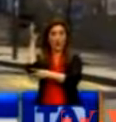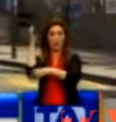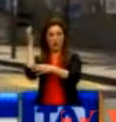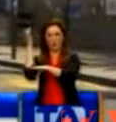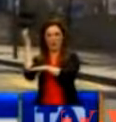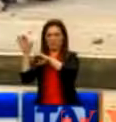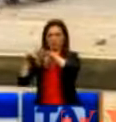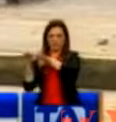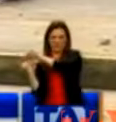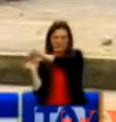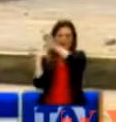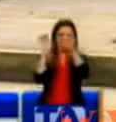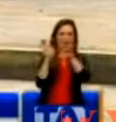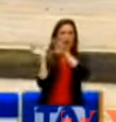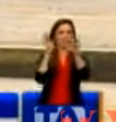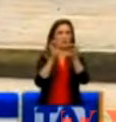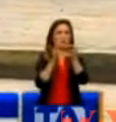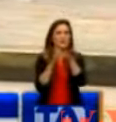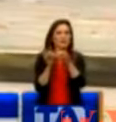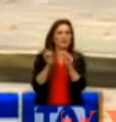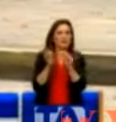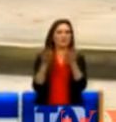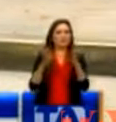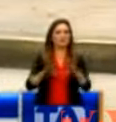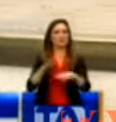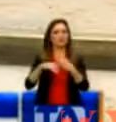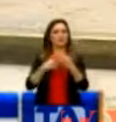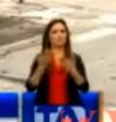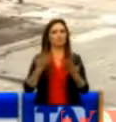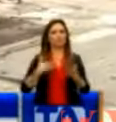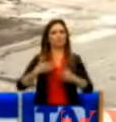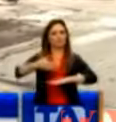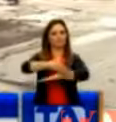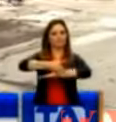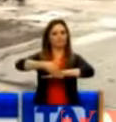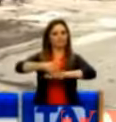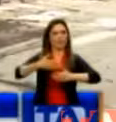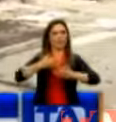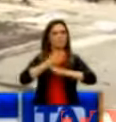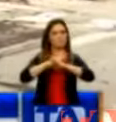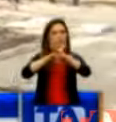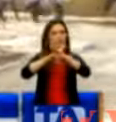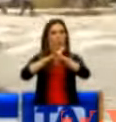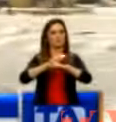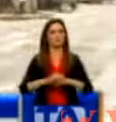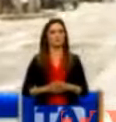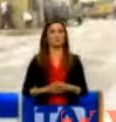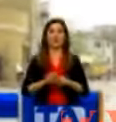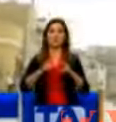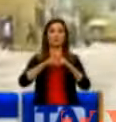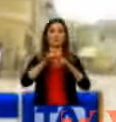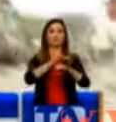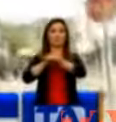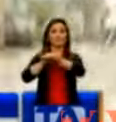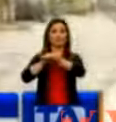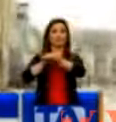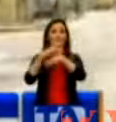hacían retroceder a los policías y volvían a tomarse la calle, hasta que empezaron las detenciones.